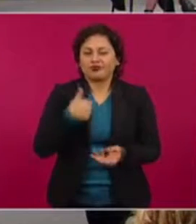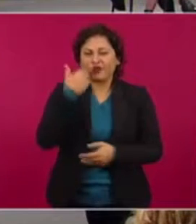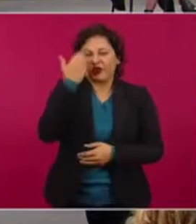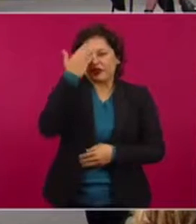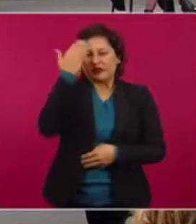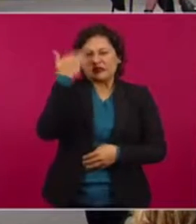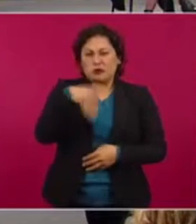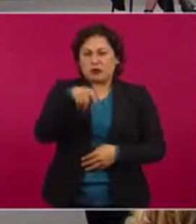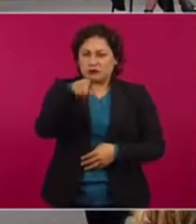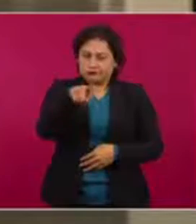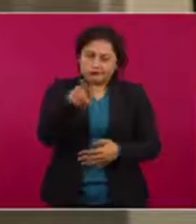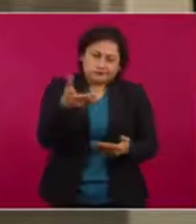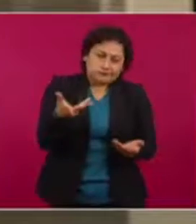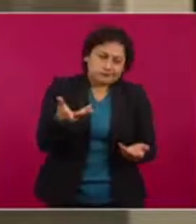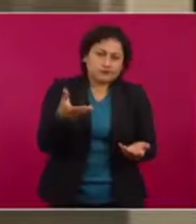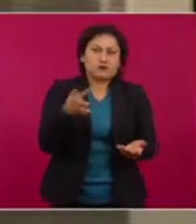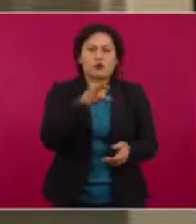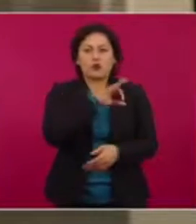pudiera